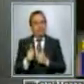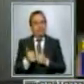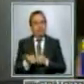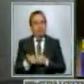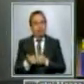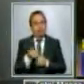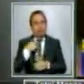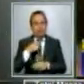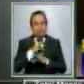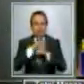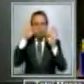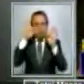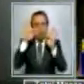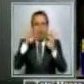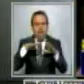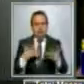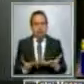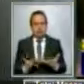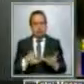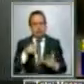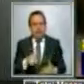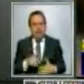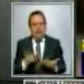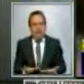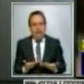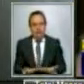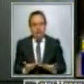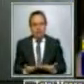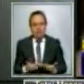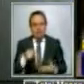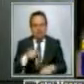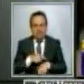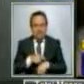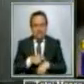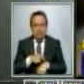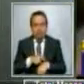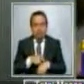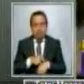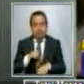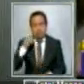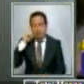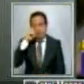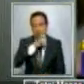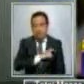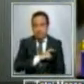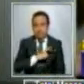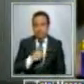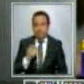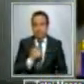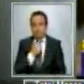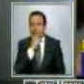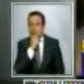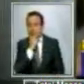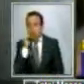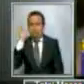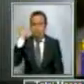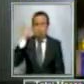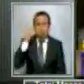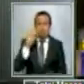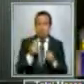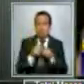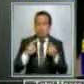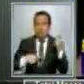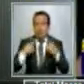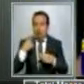en mi vida menos aún lo haría en estos tiempos tan difíciles y llenos de incertidumbre que nos